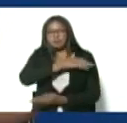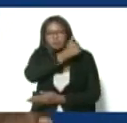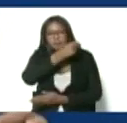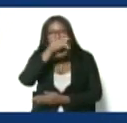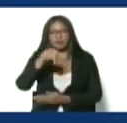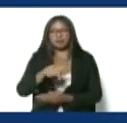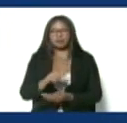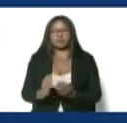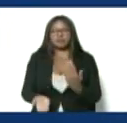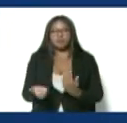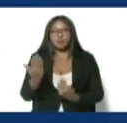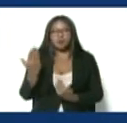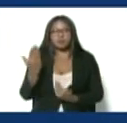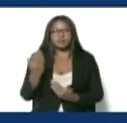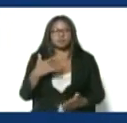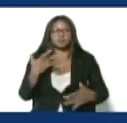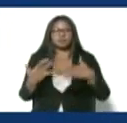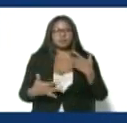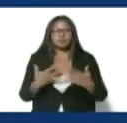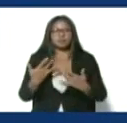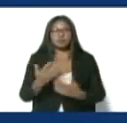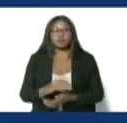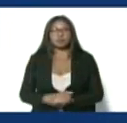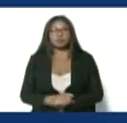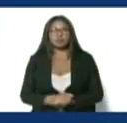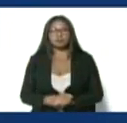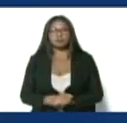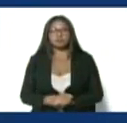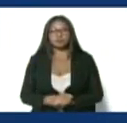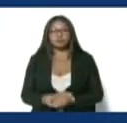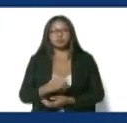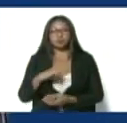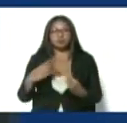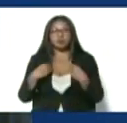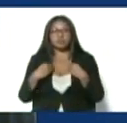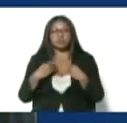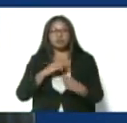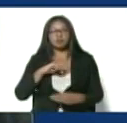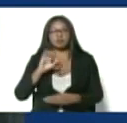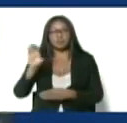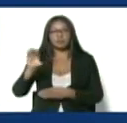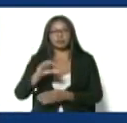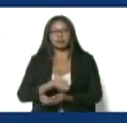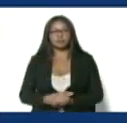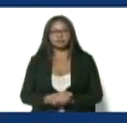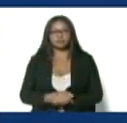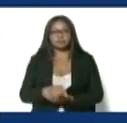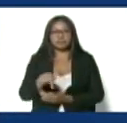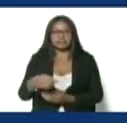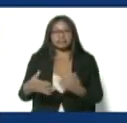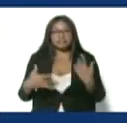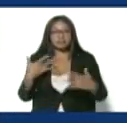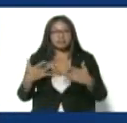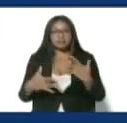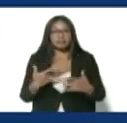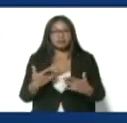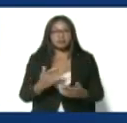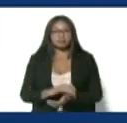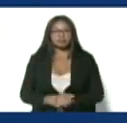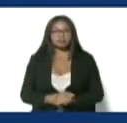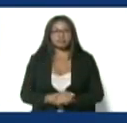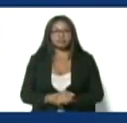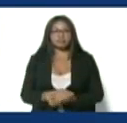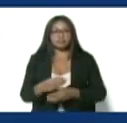importantísimo acto republicano para la vida de la patria esta actividad que